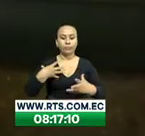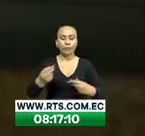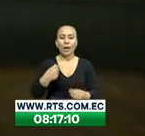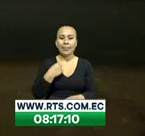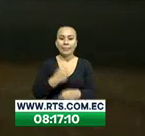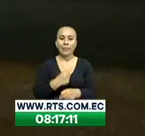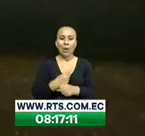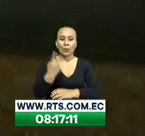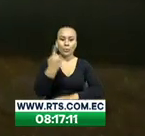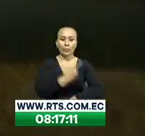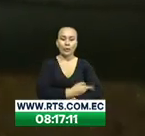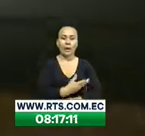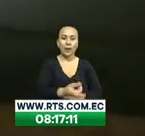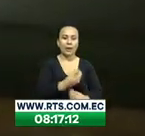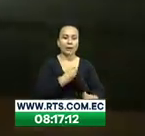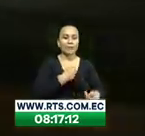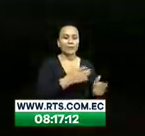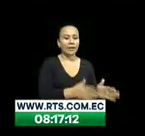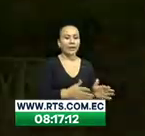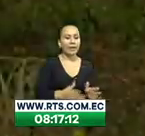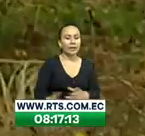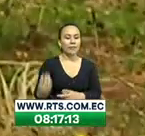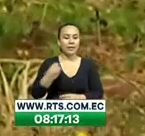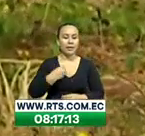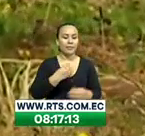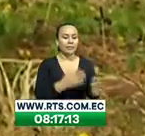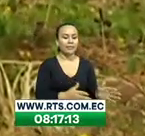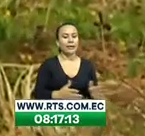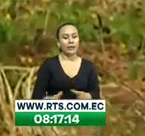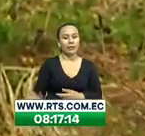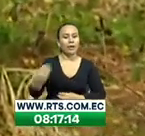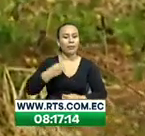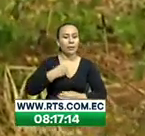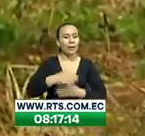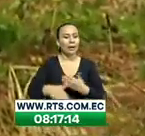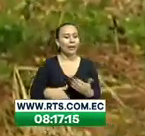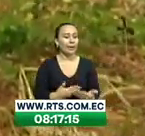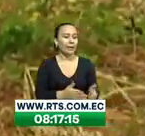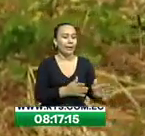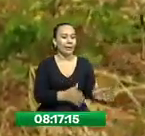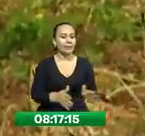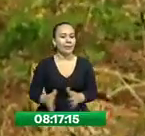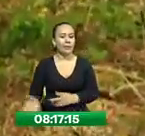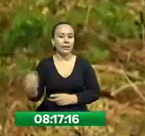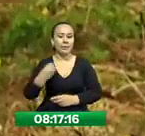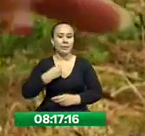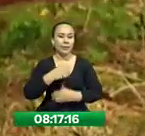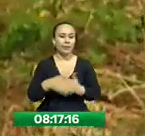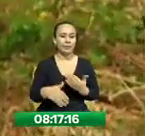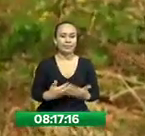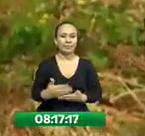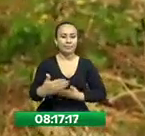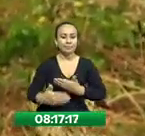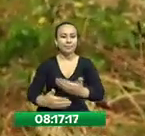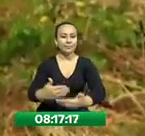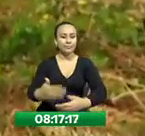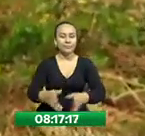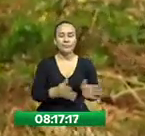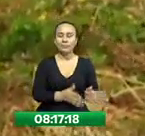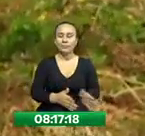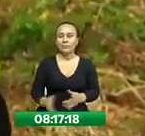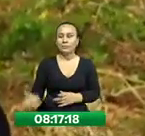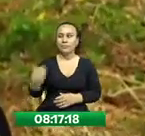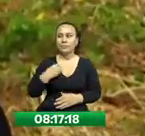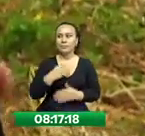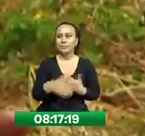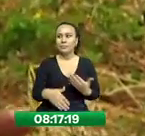día. Un compañero taxista que lo asaltaron anoche, el señor ha pedido auxilio. Yo llegaba, mis vecinos estaban auxiliando también aquí. Al señor